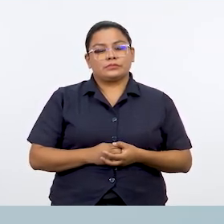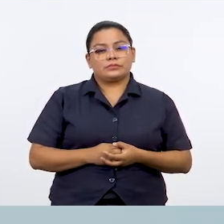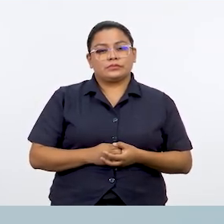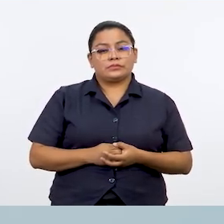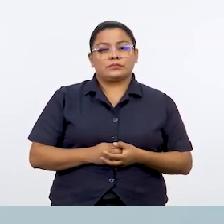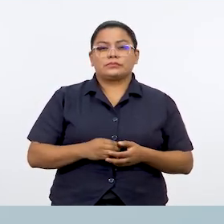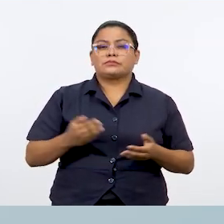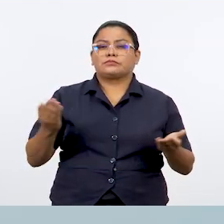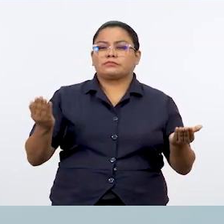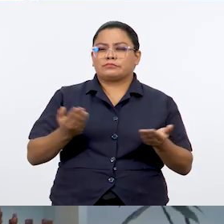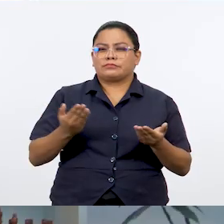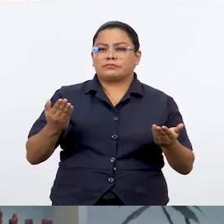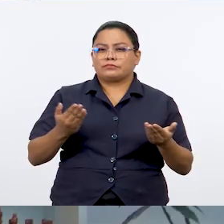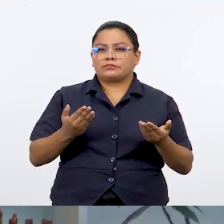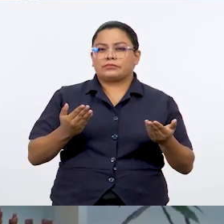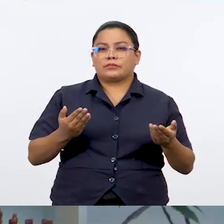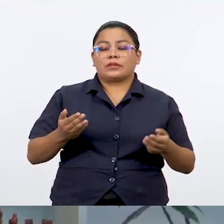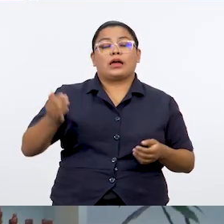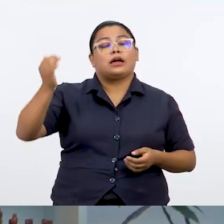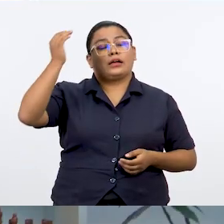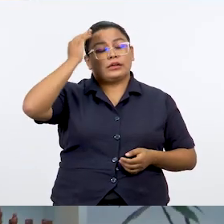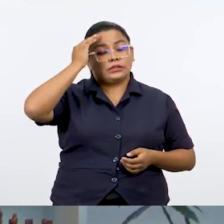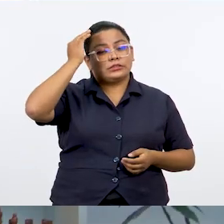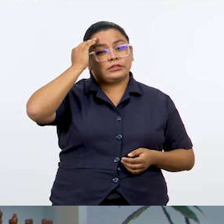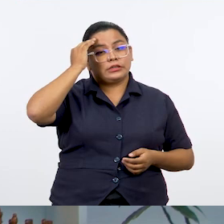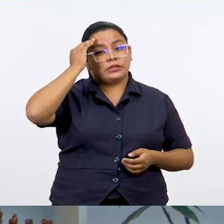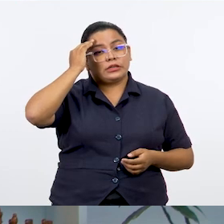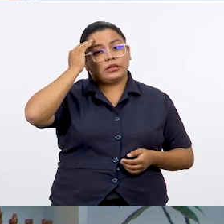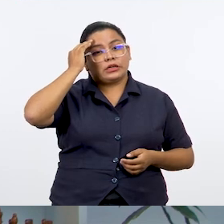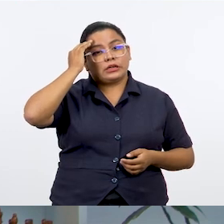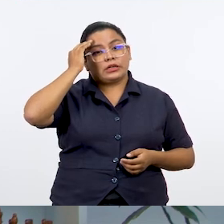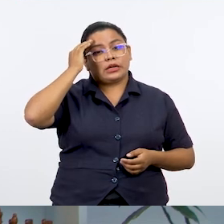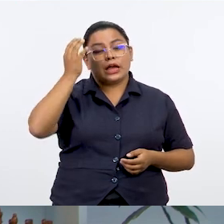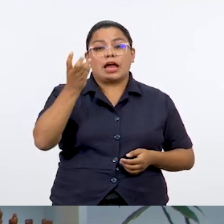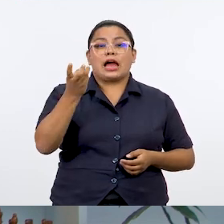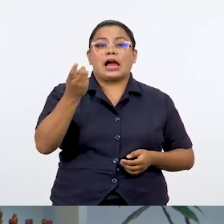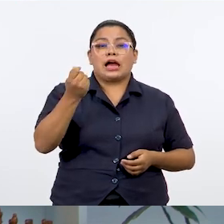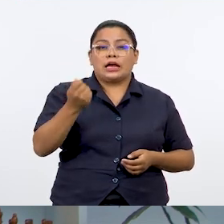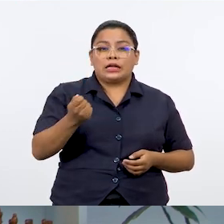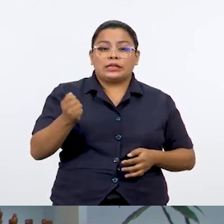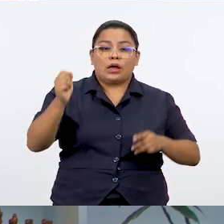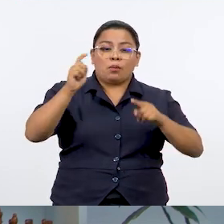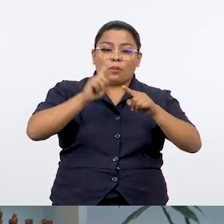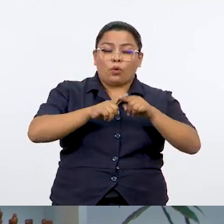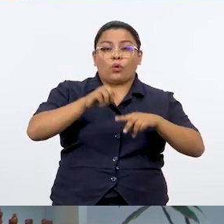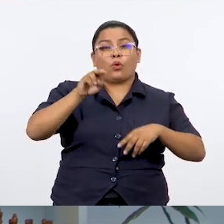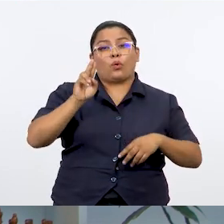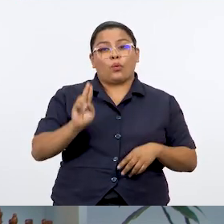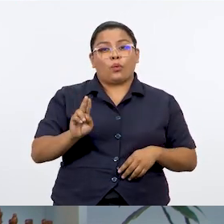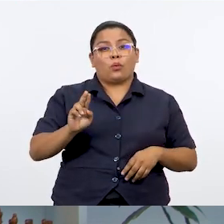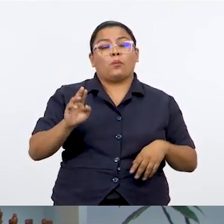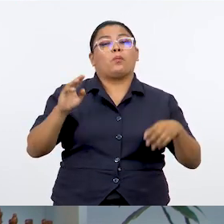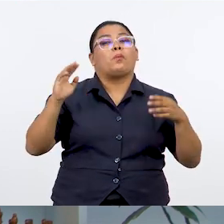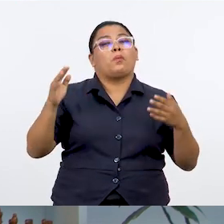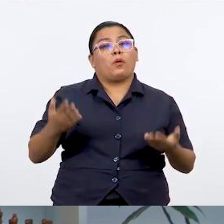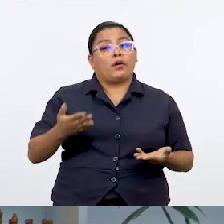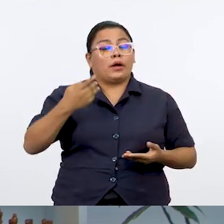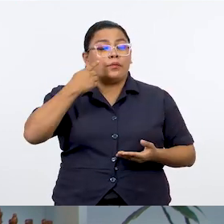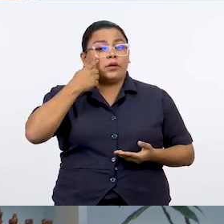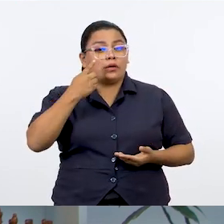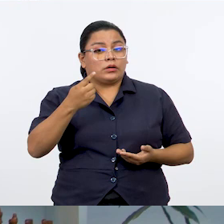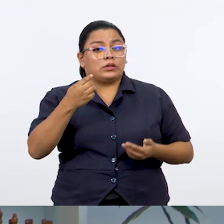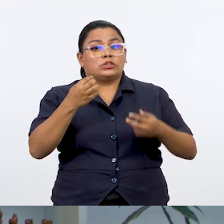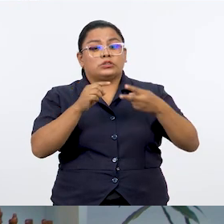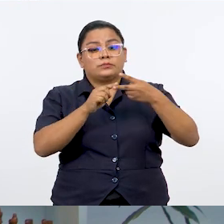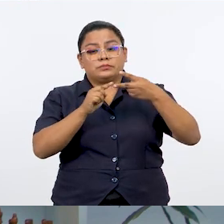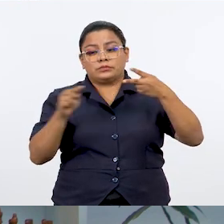Esto que acabamos de realizar nos da la pauta de lo que se conoce como cantidad por unidad, porque hemos encontrado el valor